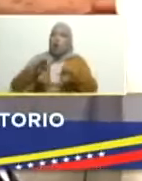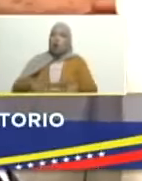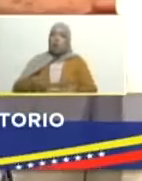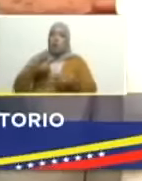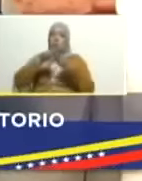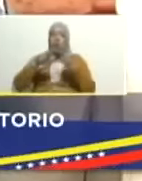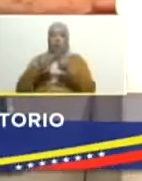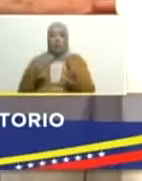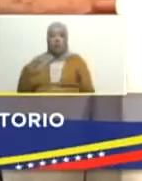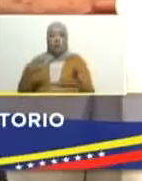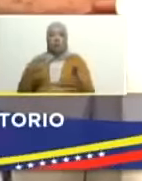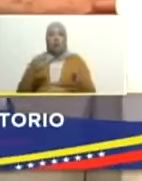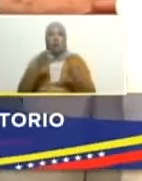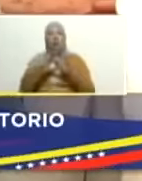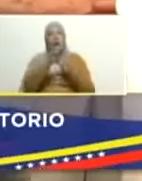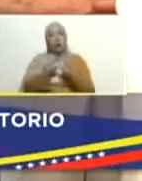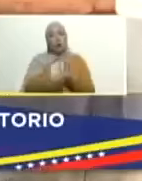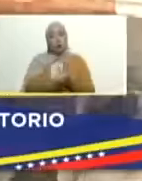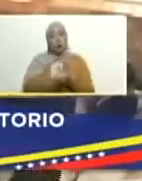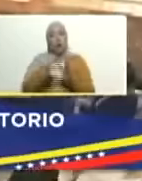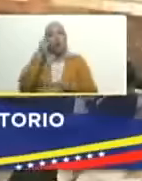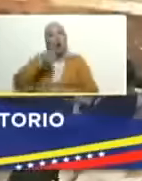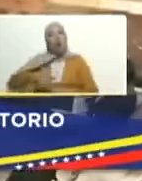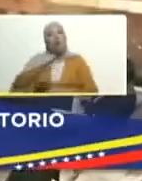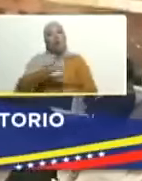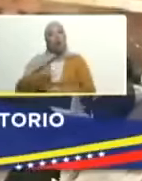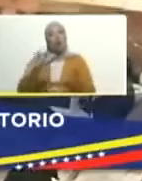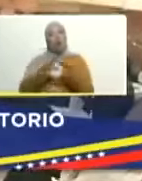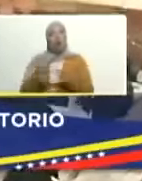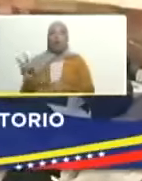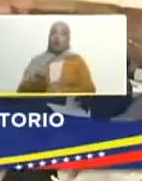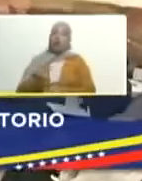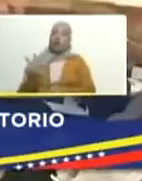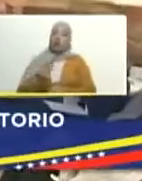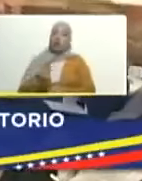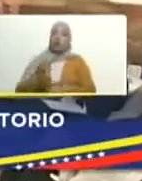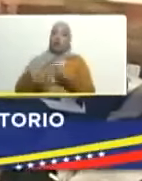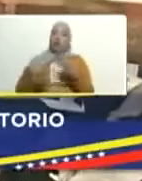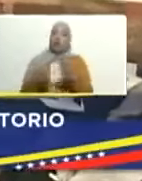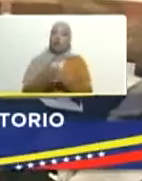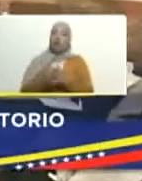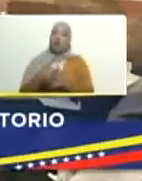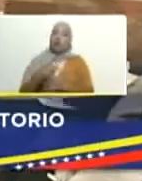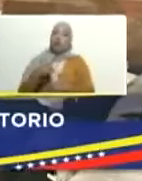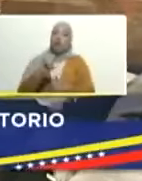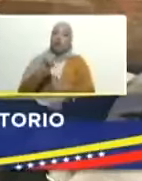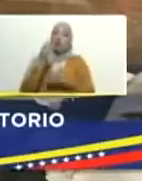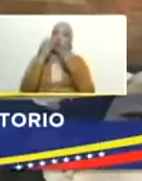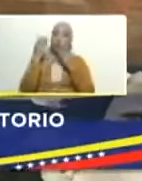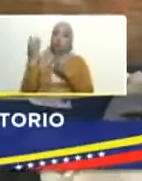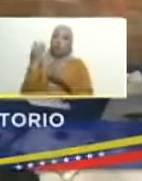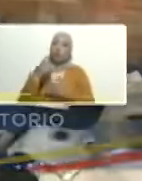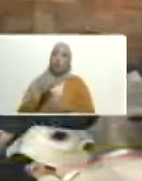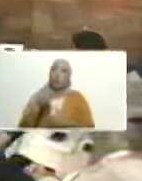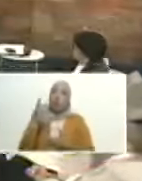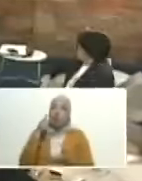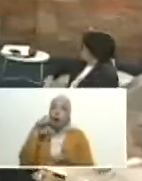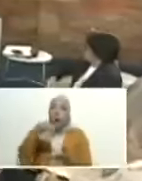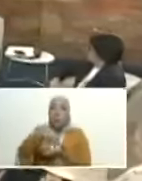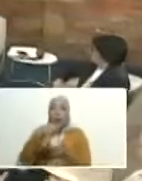la paz, la constitución y el pueblo unido de Venezuela. Por donde vengan, ahí estaremos,